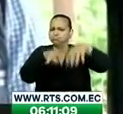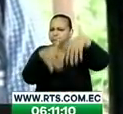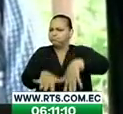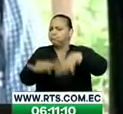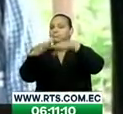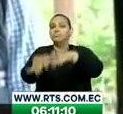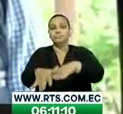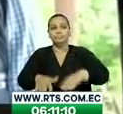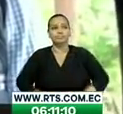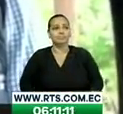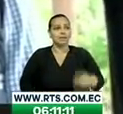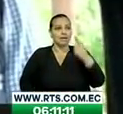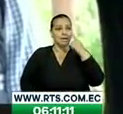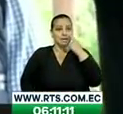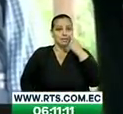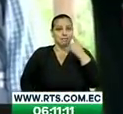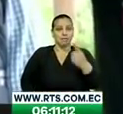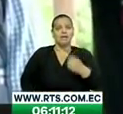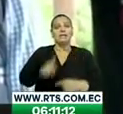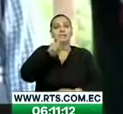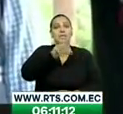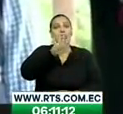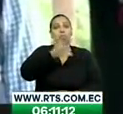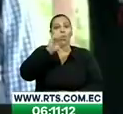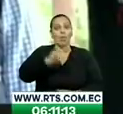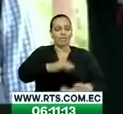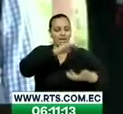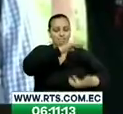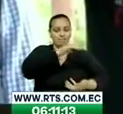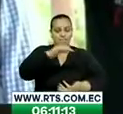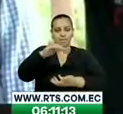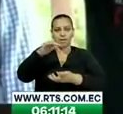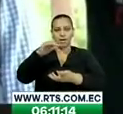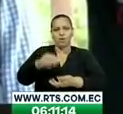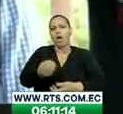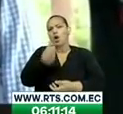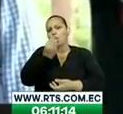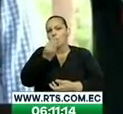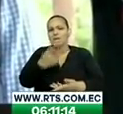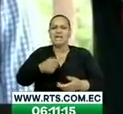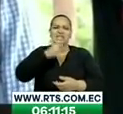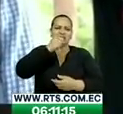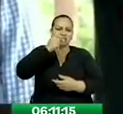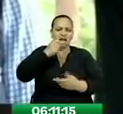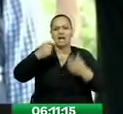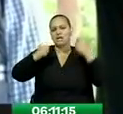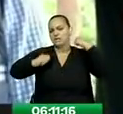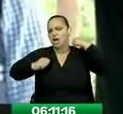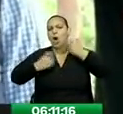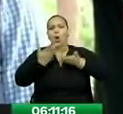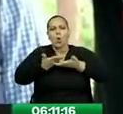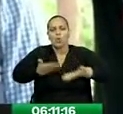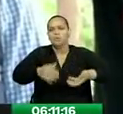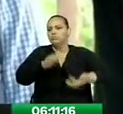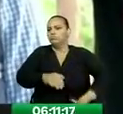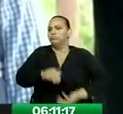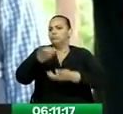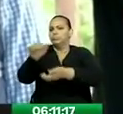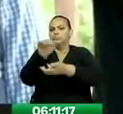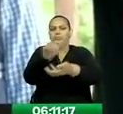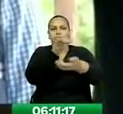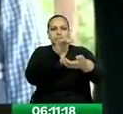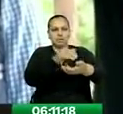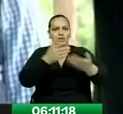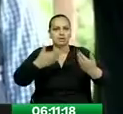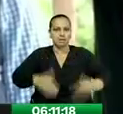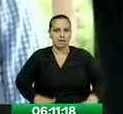cerca de 250 kits de asistencia humanitaria, culminamos esta operación que en el marco de la competencia del